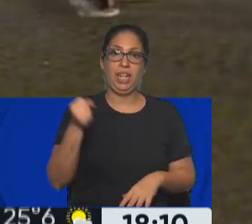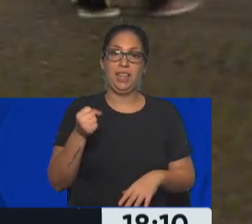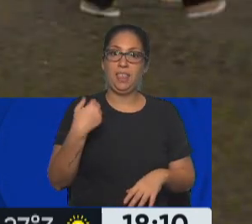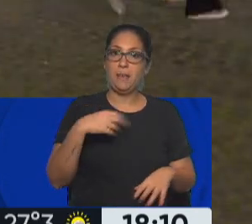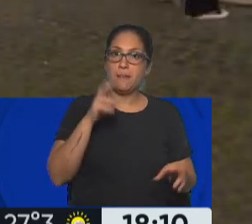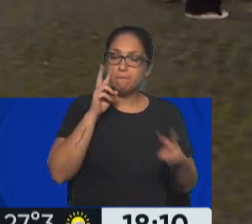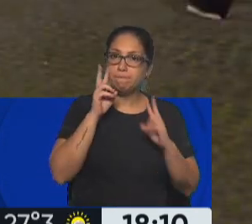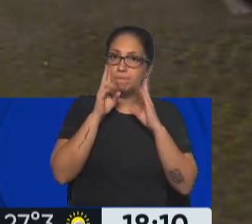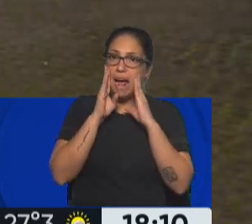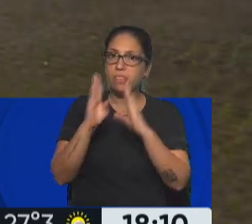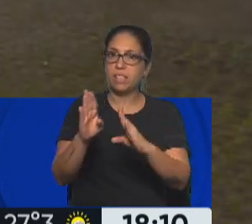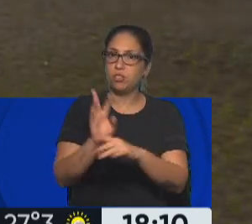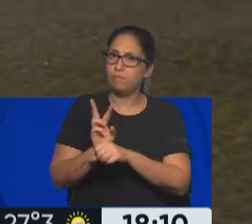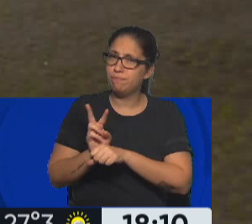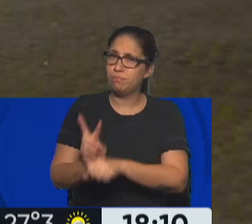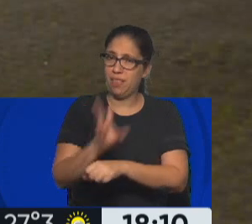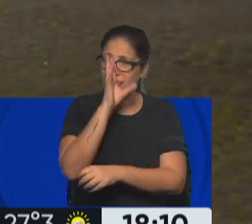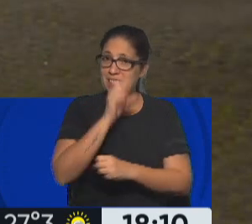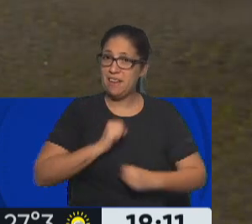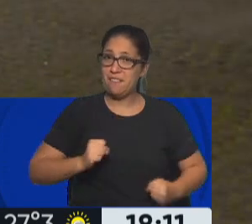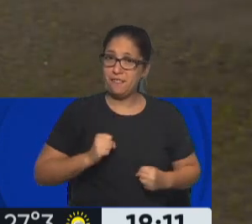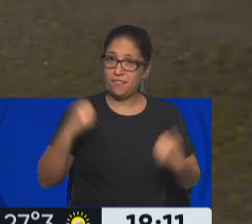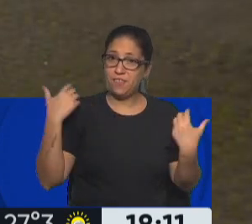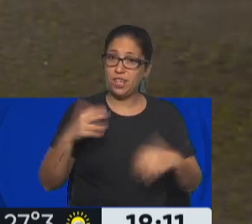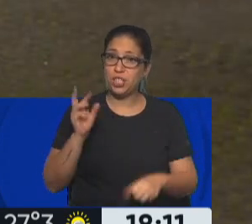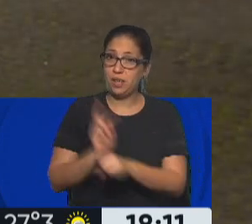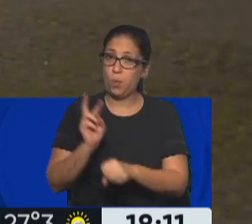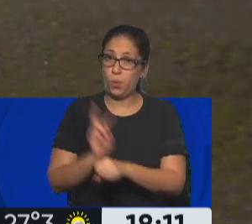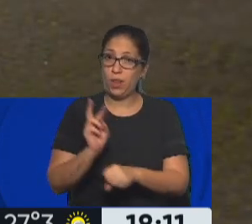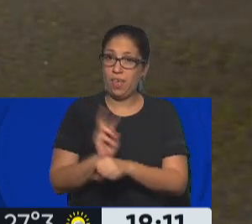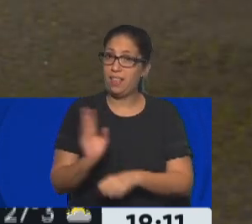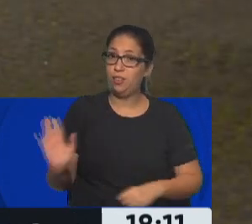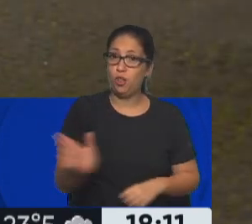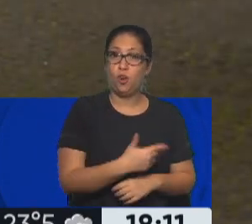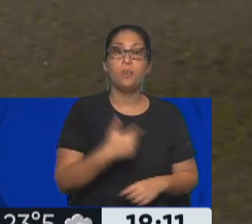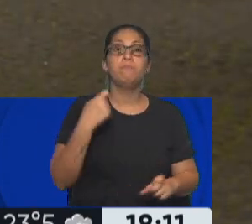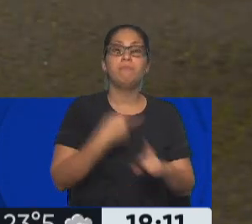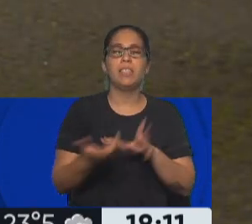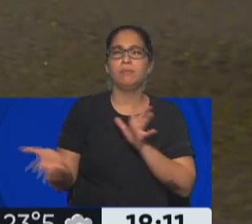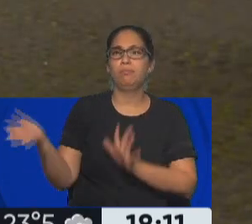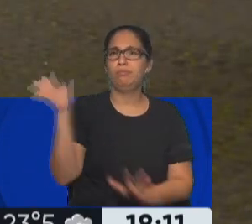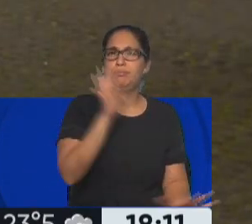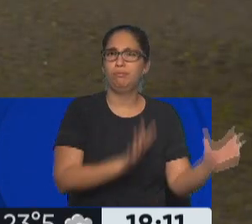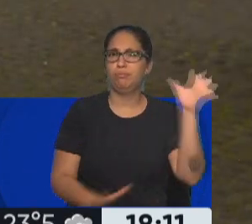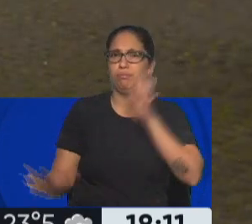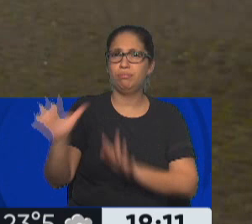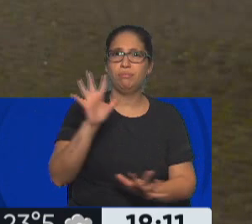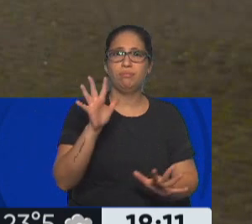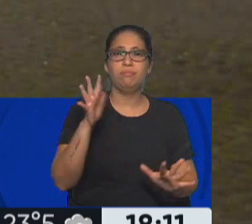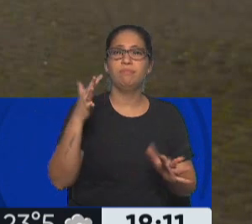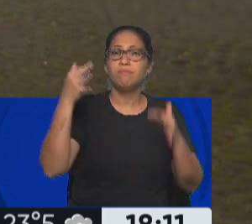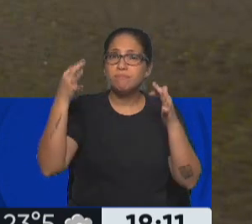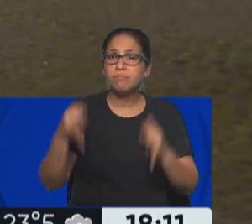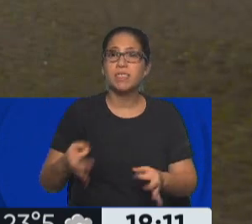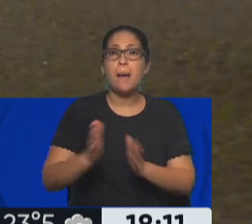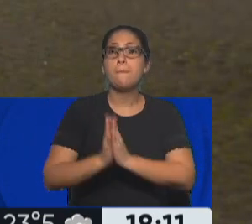foco de atención y un gran desafío en materia de seguridad. Después, todo ese despliegue se va a llevar a las calles de Roma una vez